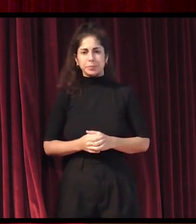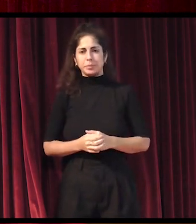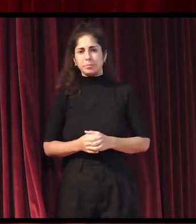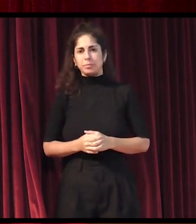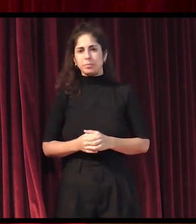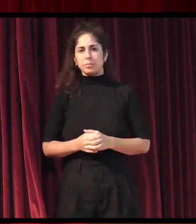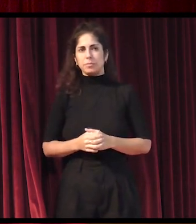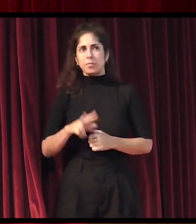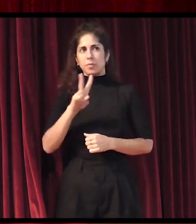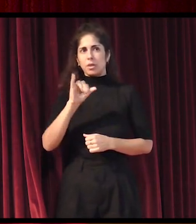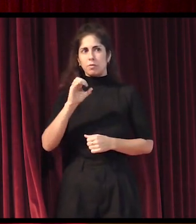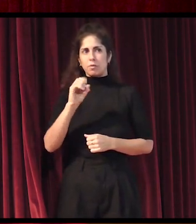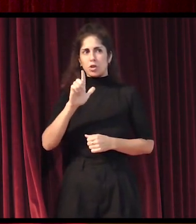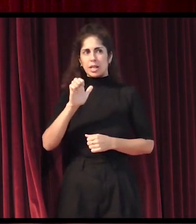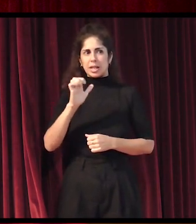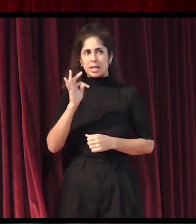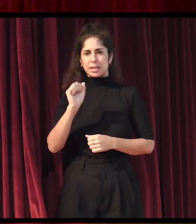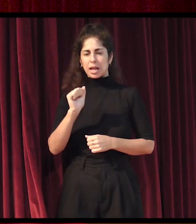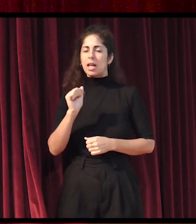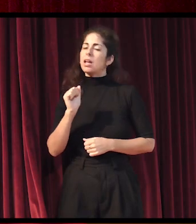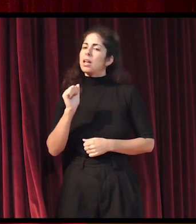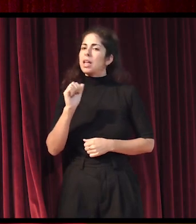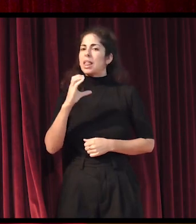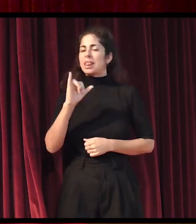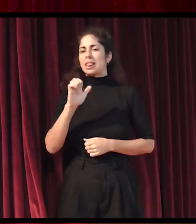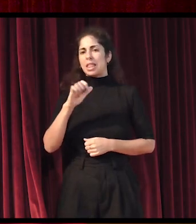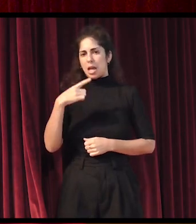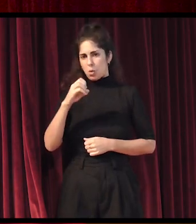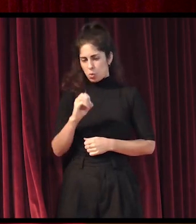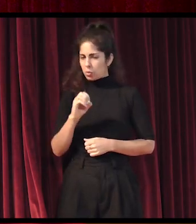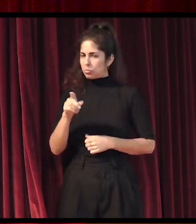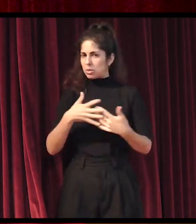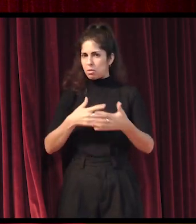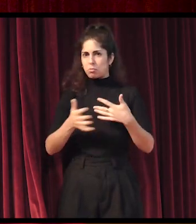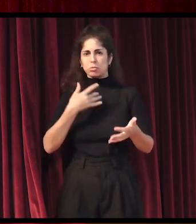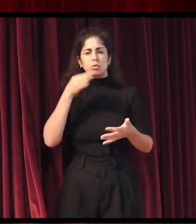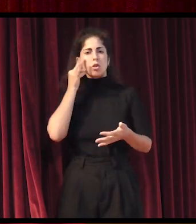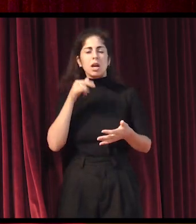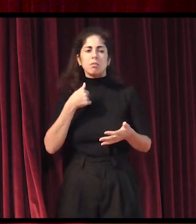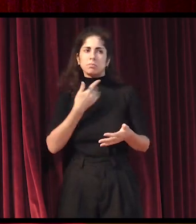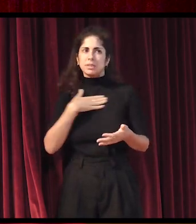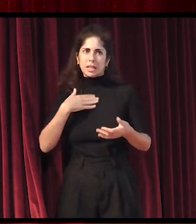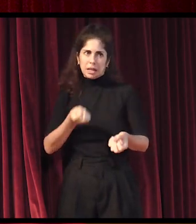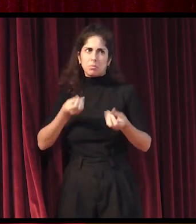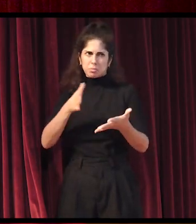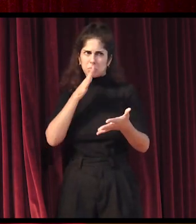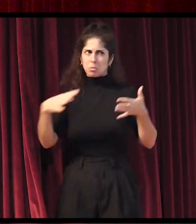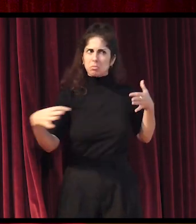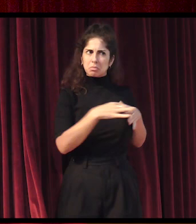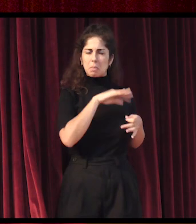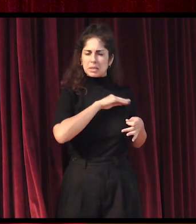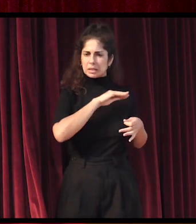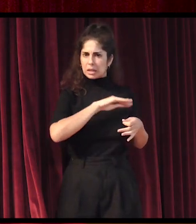En palabras de Violeta Siego, el adultocentrismo, quería destacar todo esto porque creo que está muy asociado a todo lo que estamos viendo y al